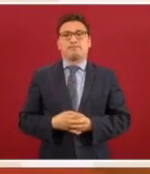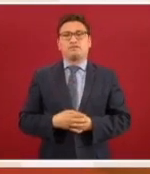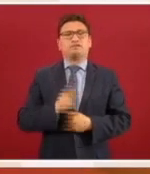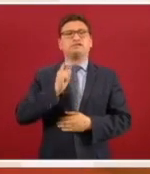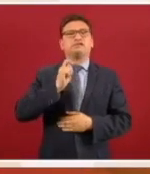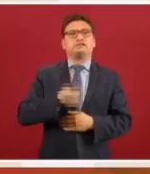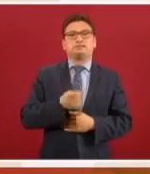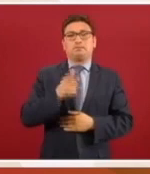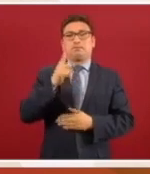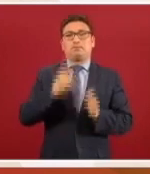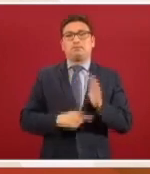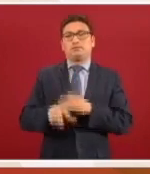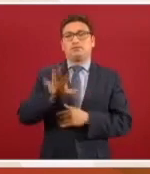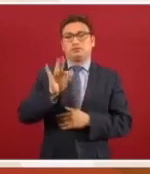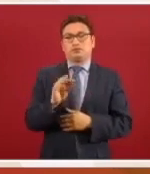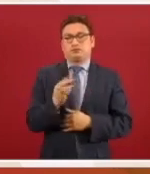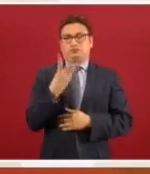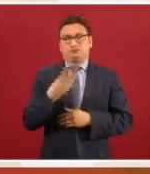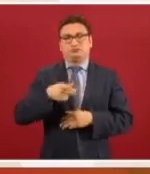1.043 kilómetros